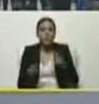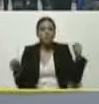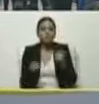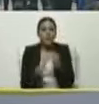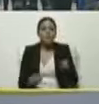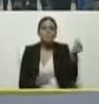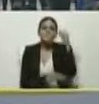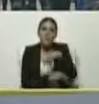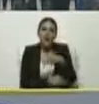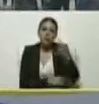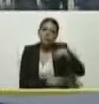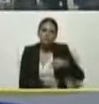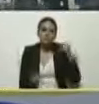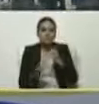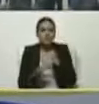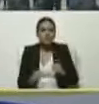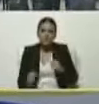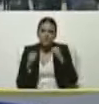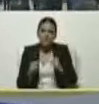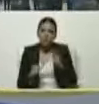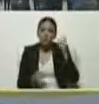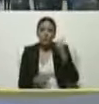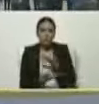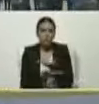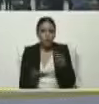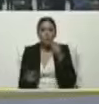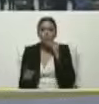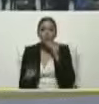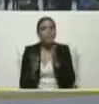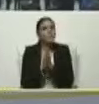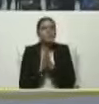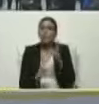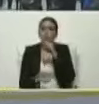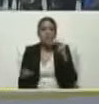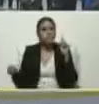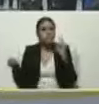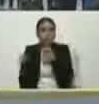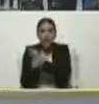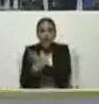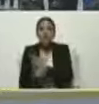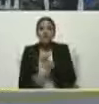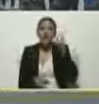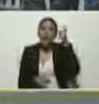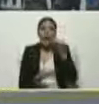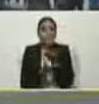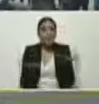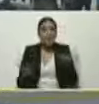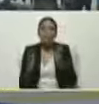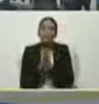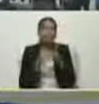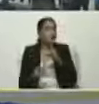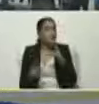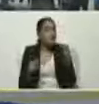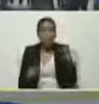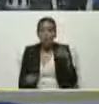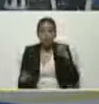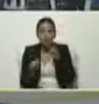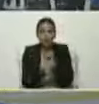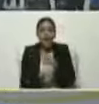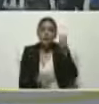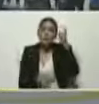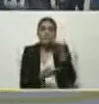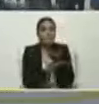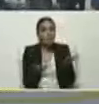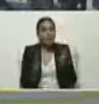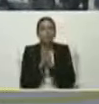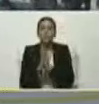ustedes, muchachos y muchachas. No le fallen a la patria, no le fallen al pueblo, nunca.